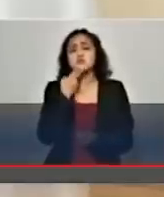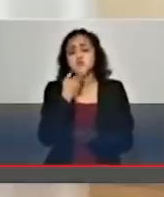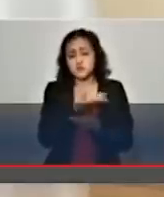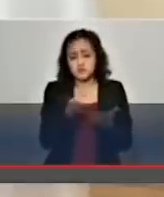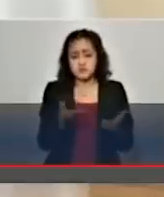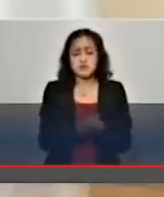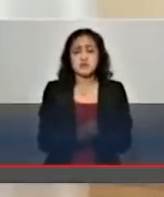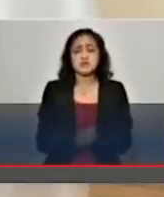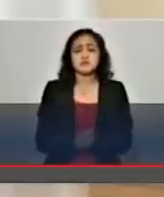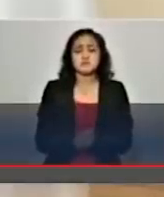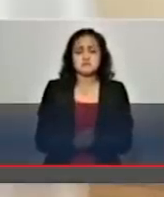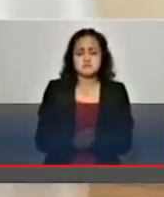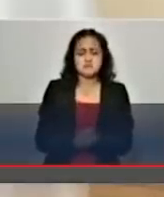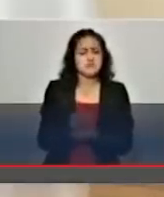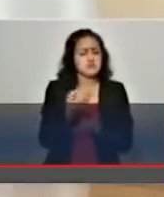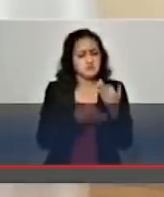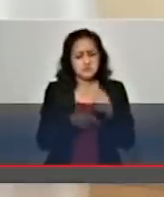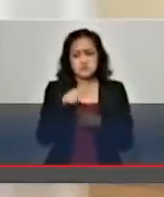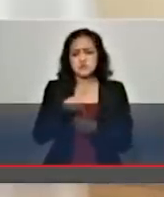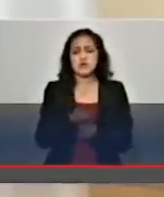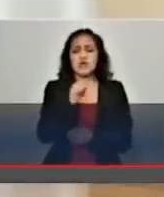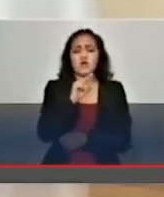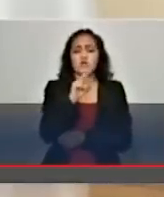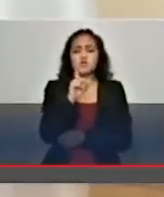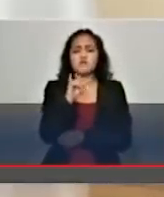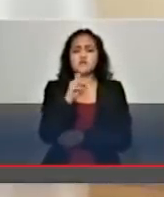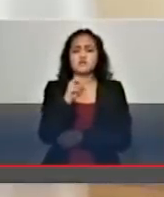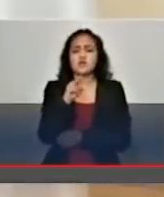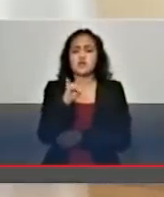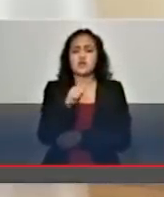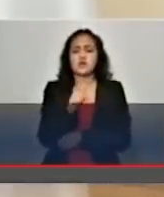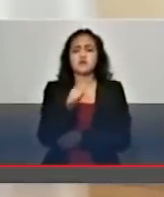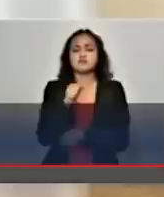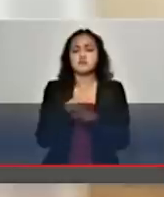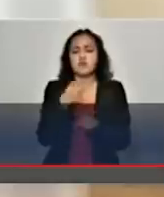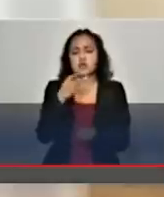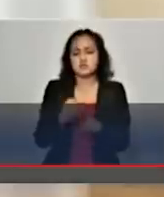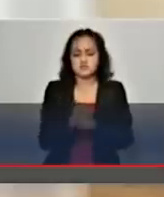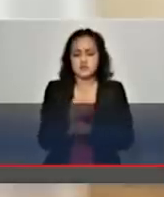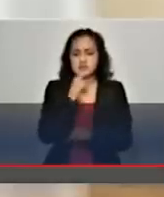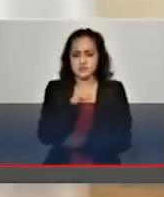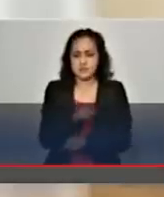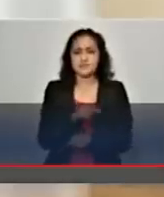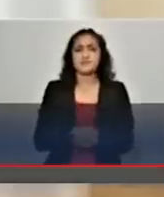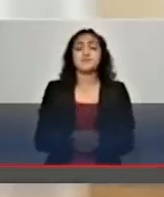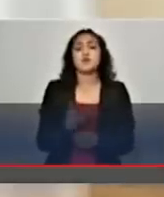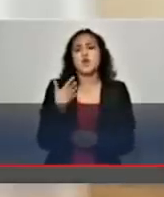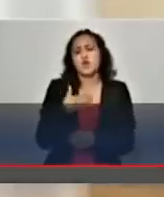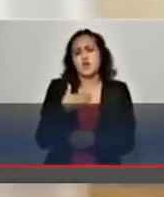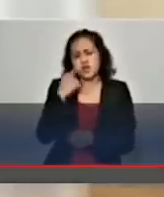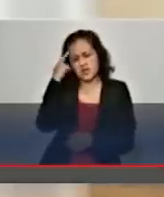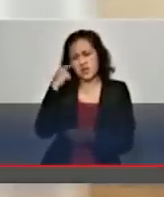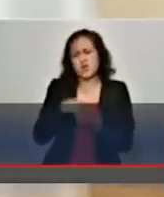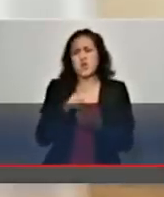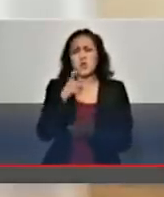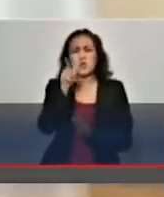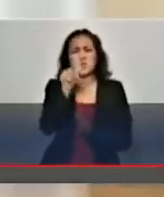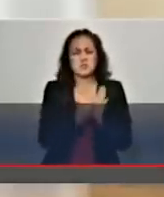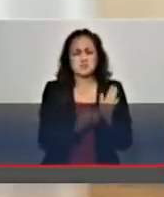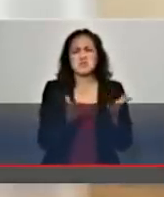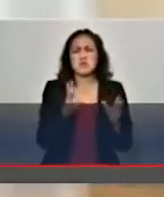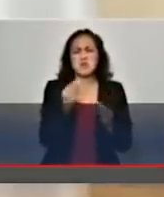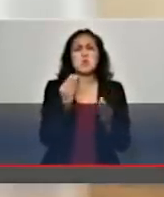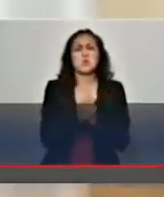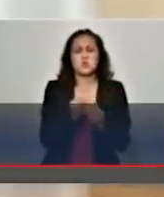pública entonces y auditoría superior del estado entonces yo creo que en un mes podría